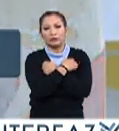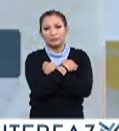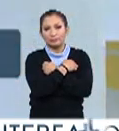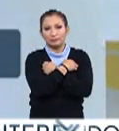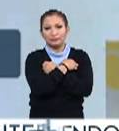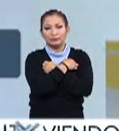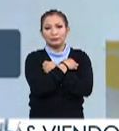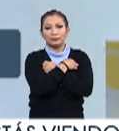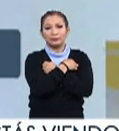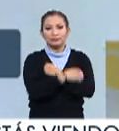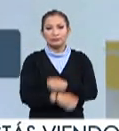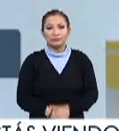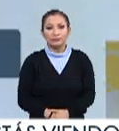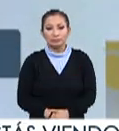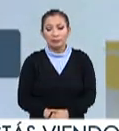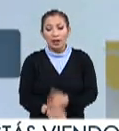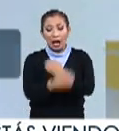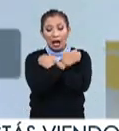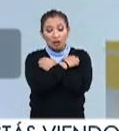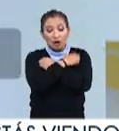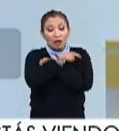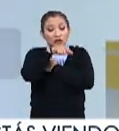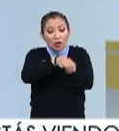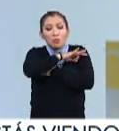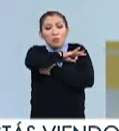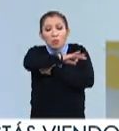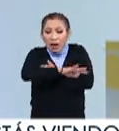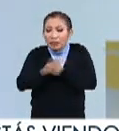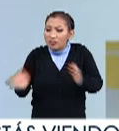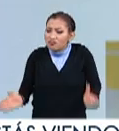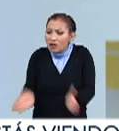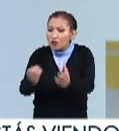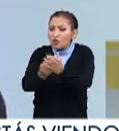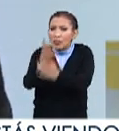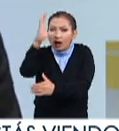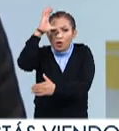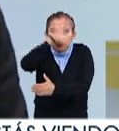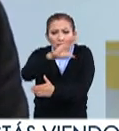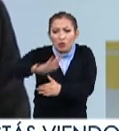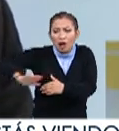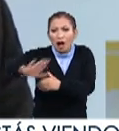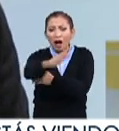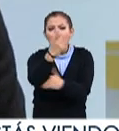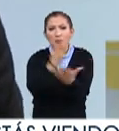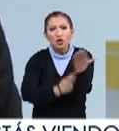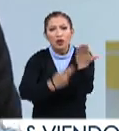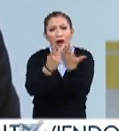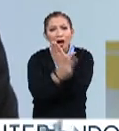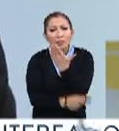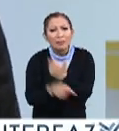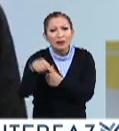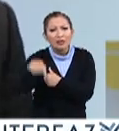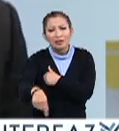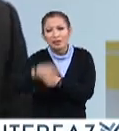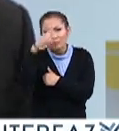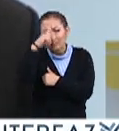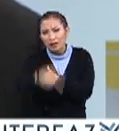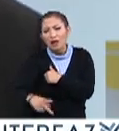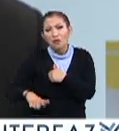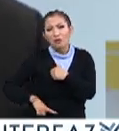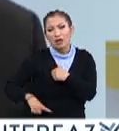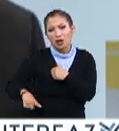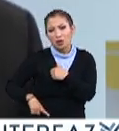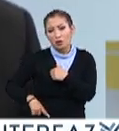educación? La educación es capaz de impulsar una nueva cultura política en México y de